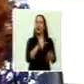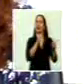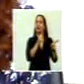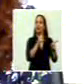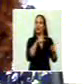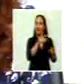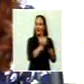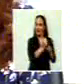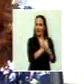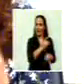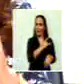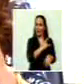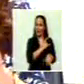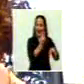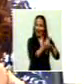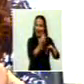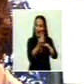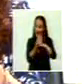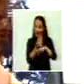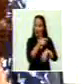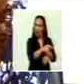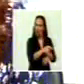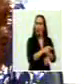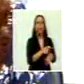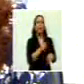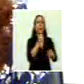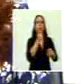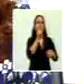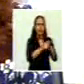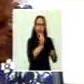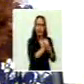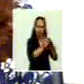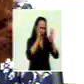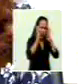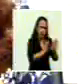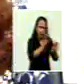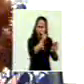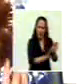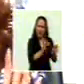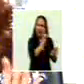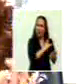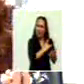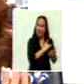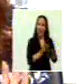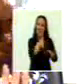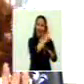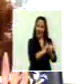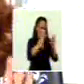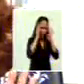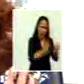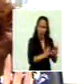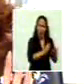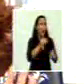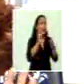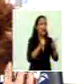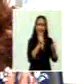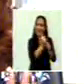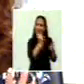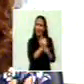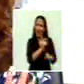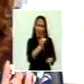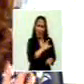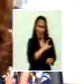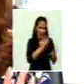universitarios por cargo, la dedicación exclusiva a un docente universitario